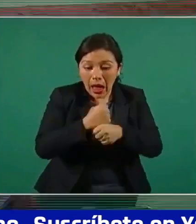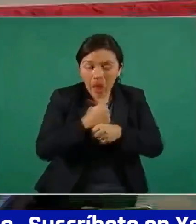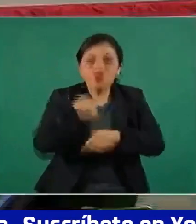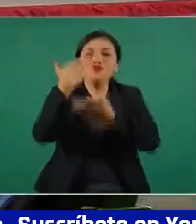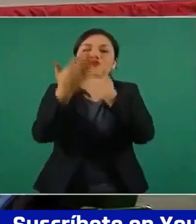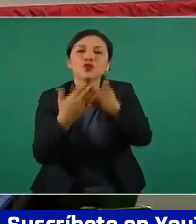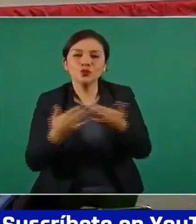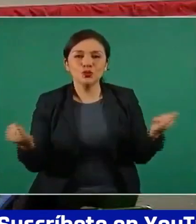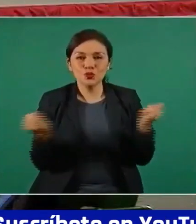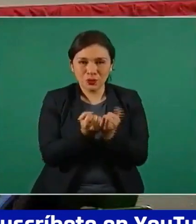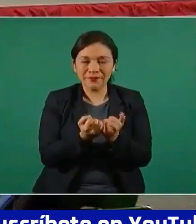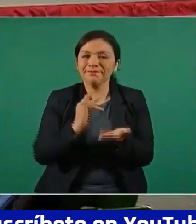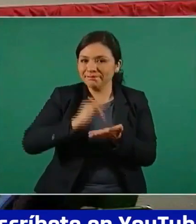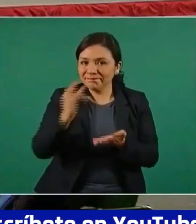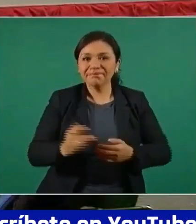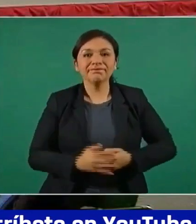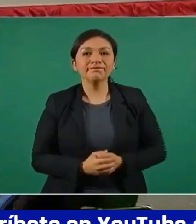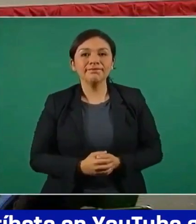gracias.